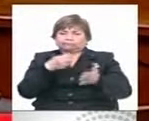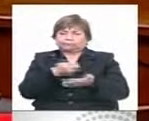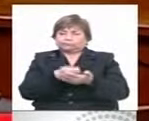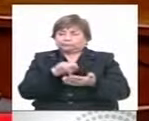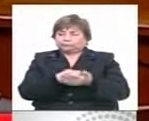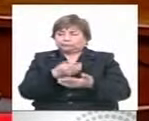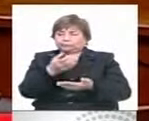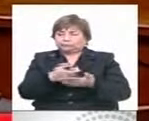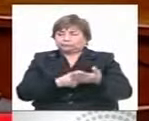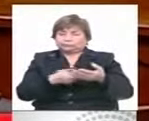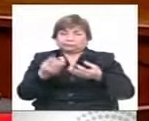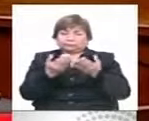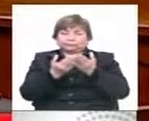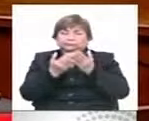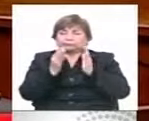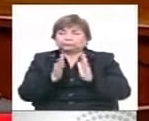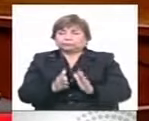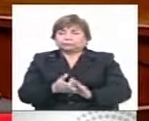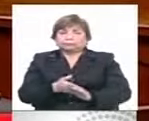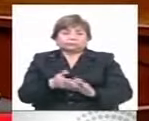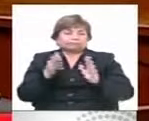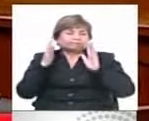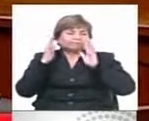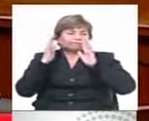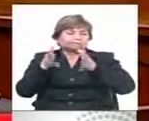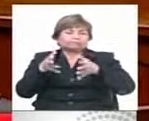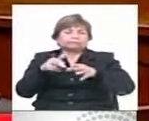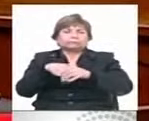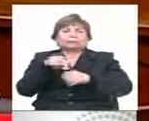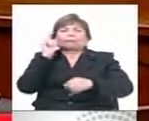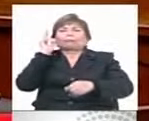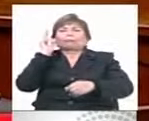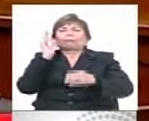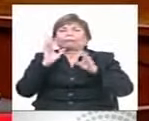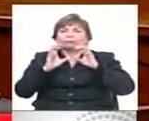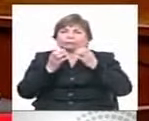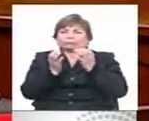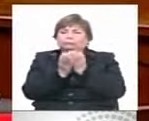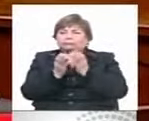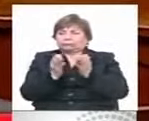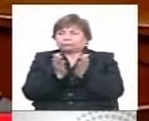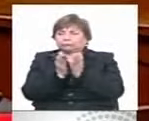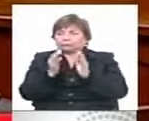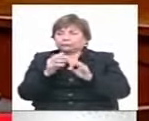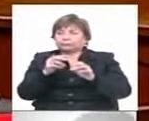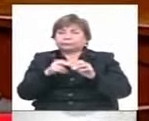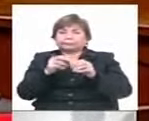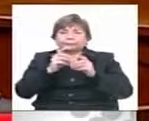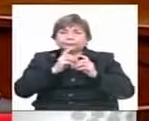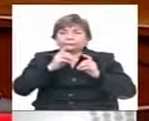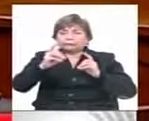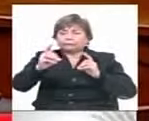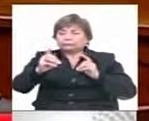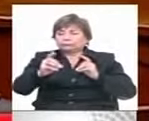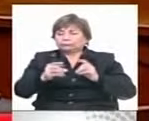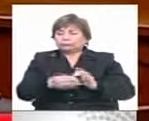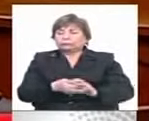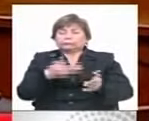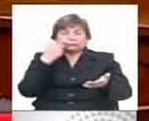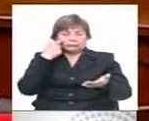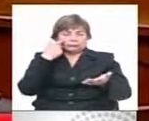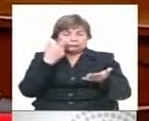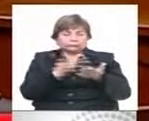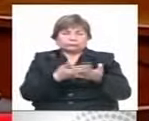económicos. Nuestros estudiantes abandonaron las aulas para recibir educación a distancia y se evidenció